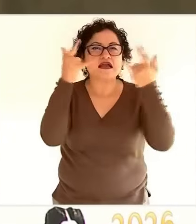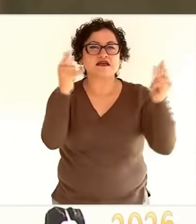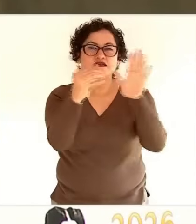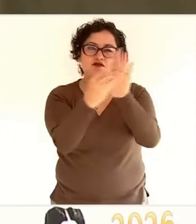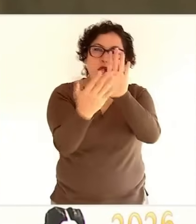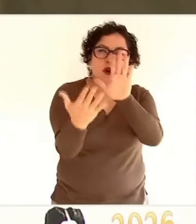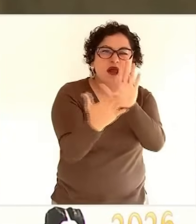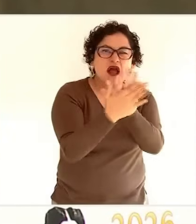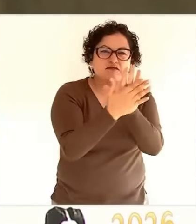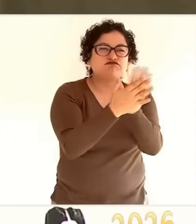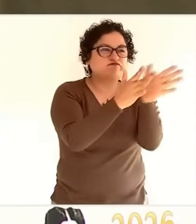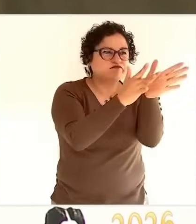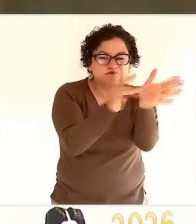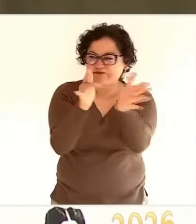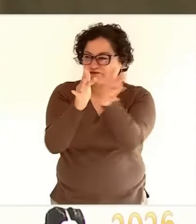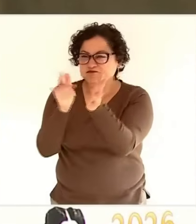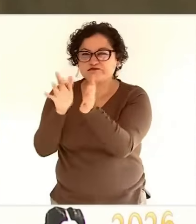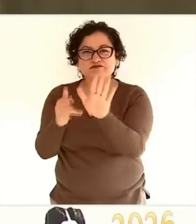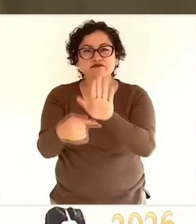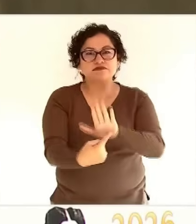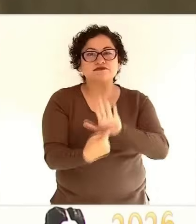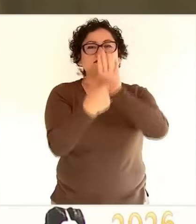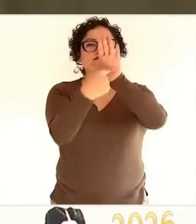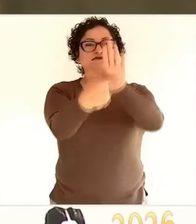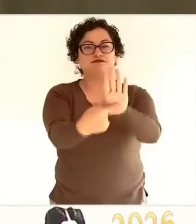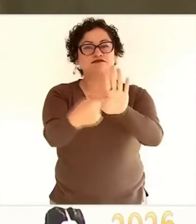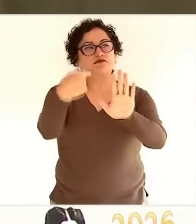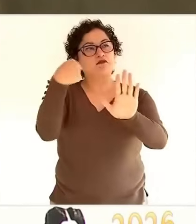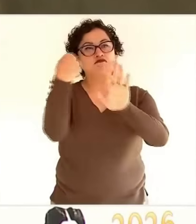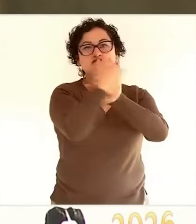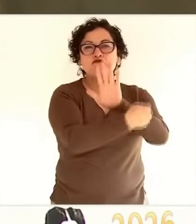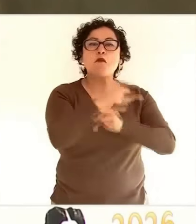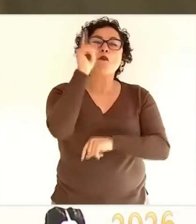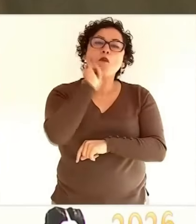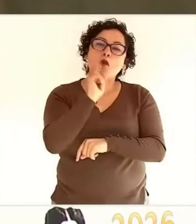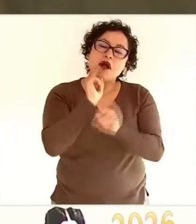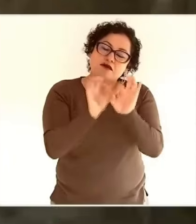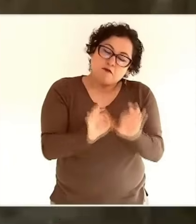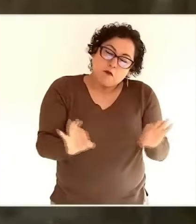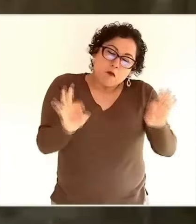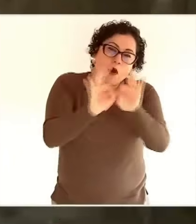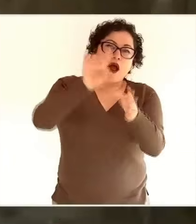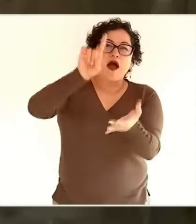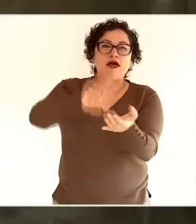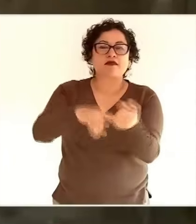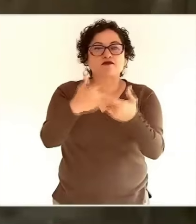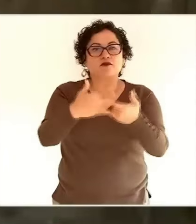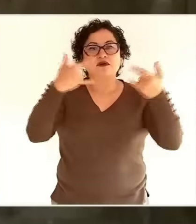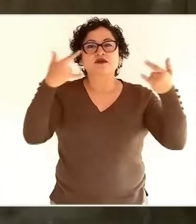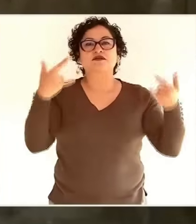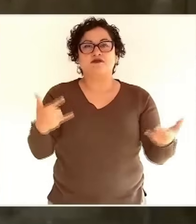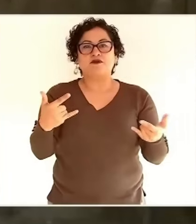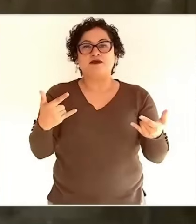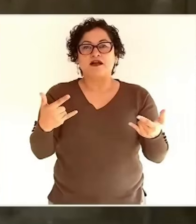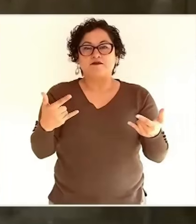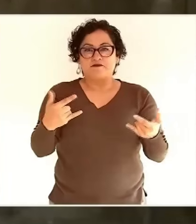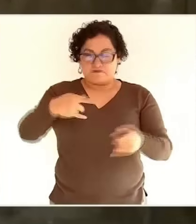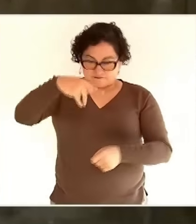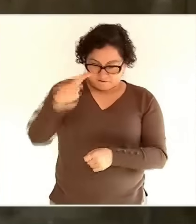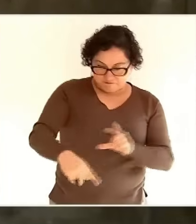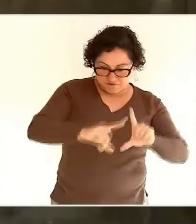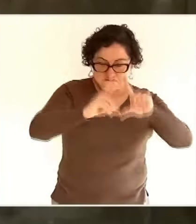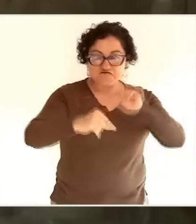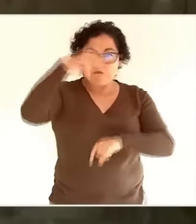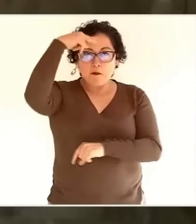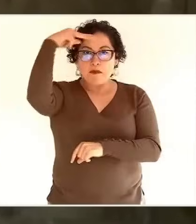siempre les ha correspondido, como mujeres forjadoras de la historia. Este es el país de Margarita Maza,